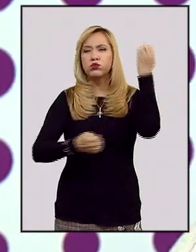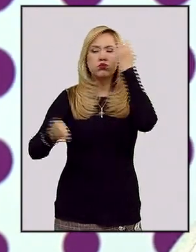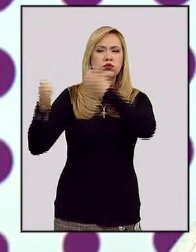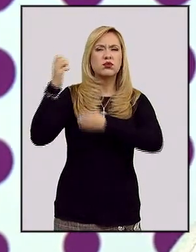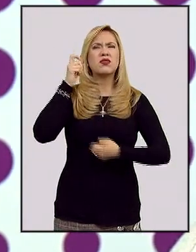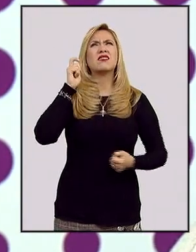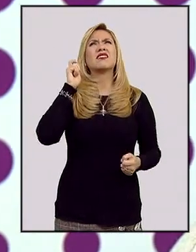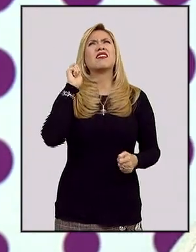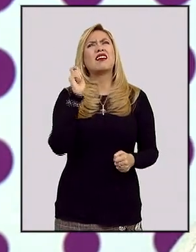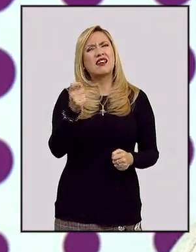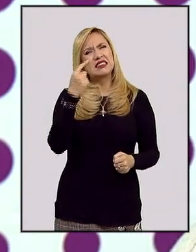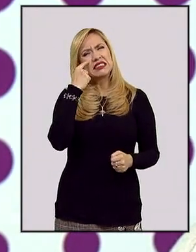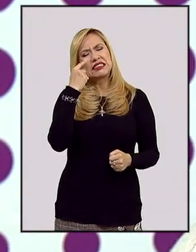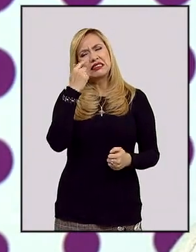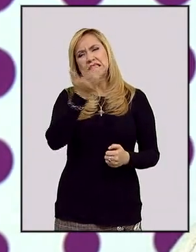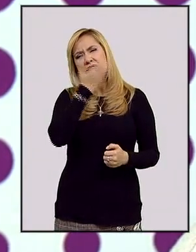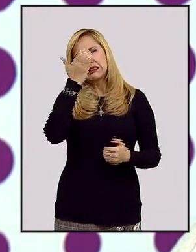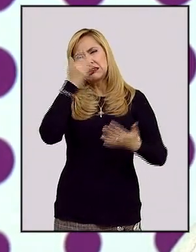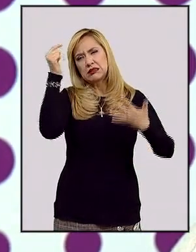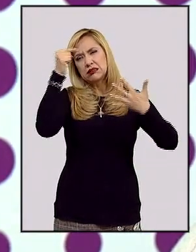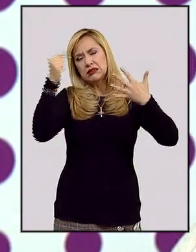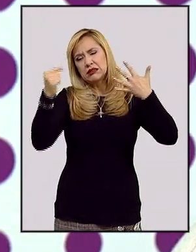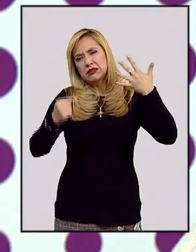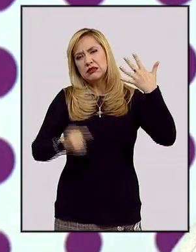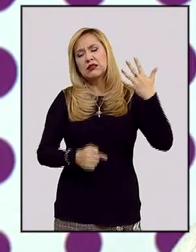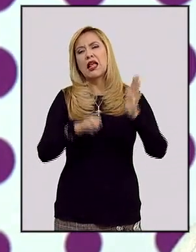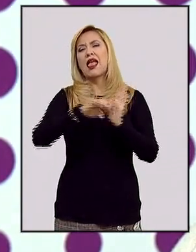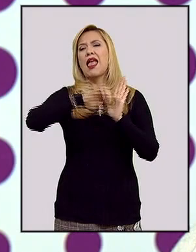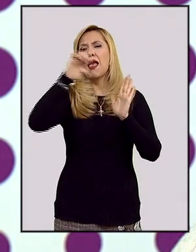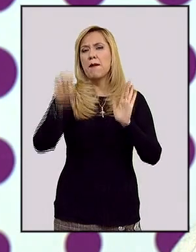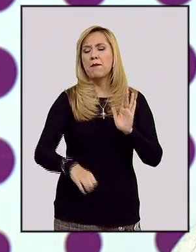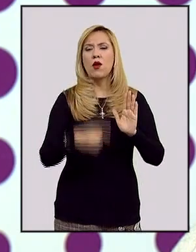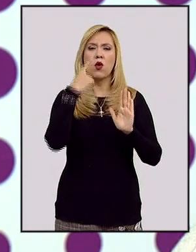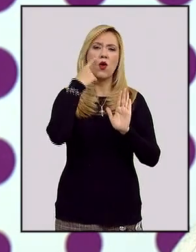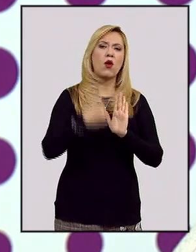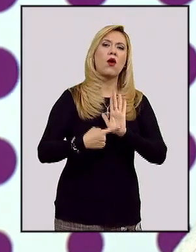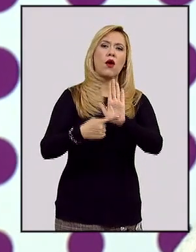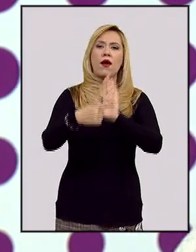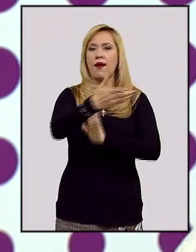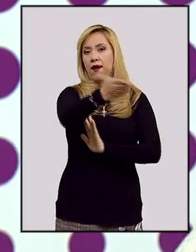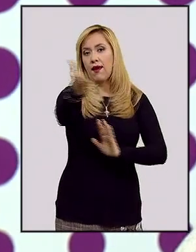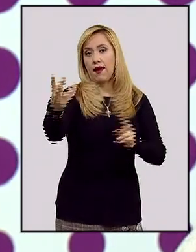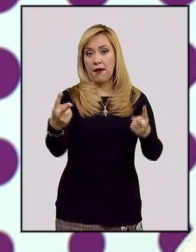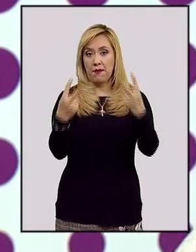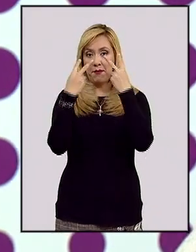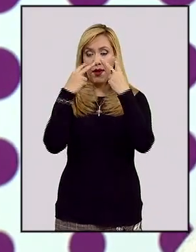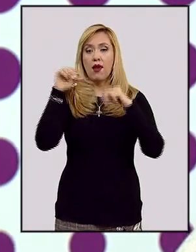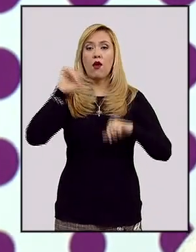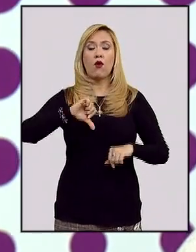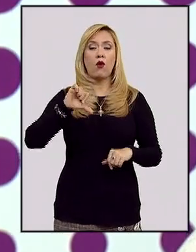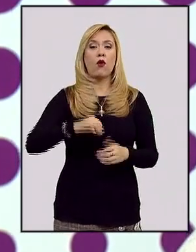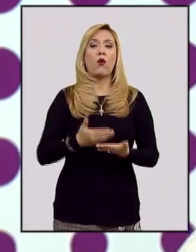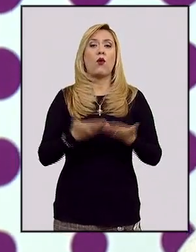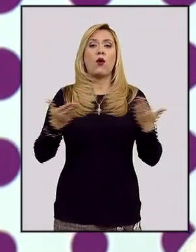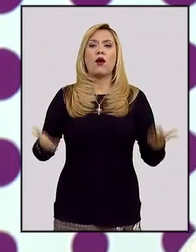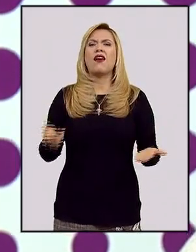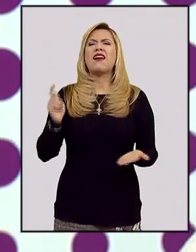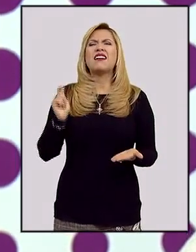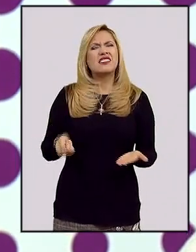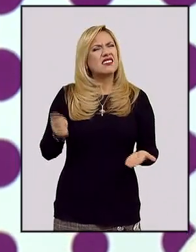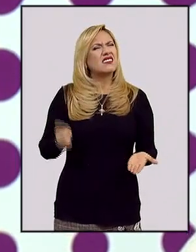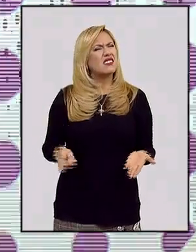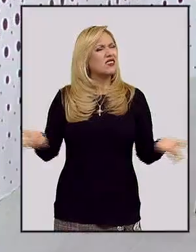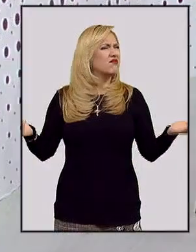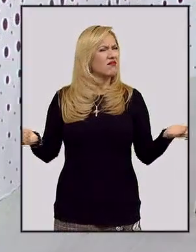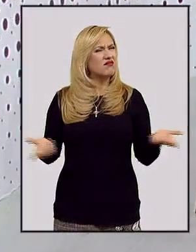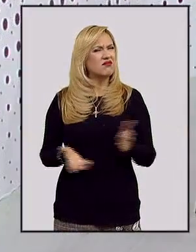¿Qué prácticas, así en específico, con ejemplos, podríamos nombrar para quien nos está viendo el día de hoy puede identificar de qué hablamos